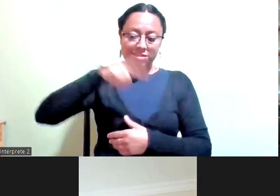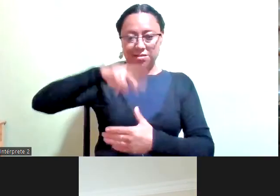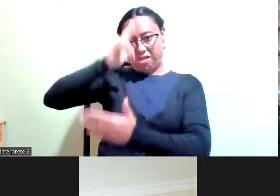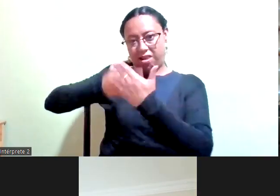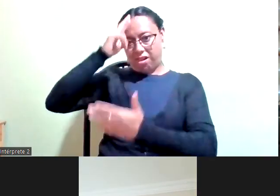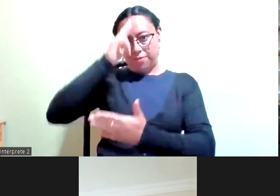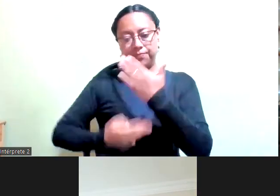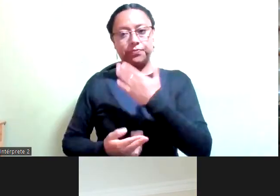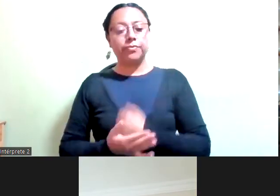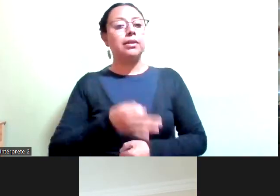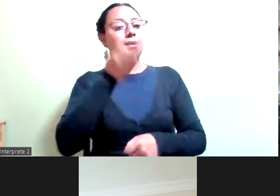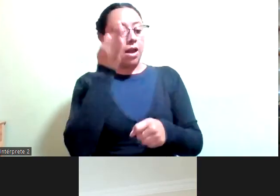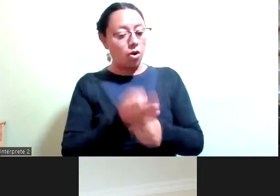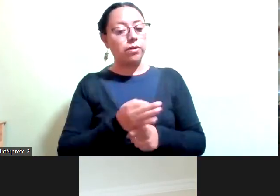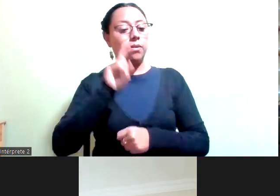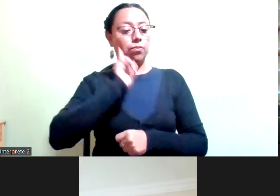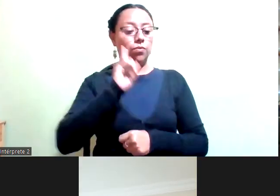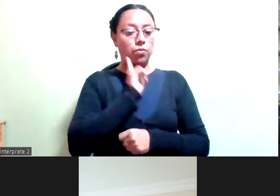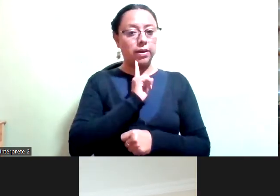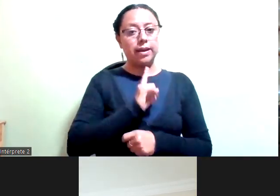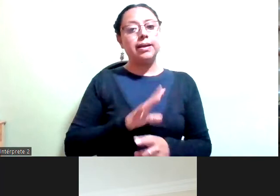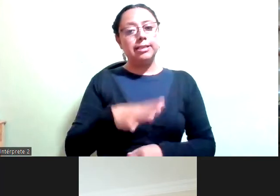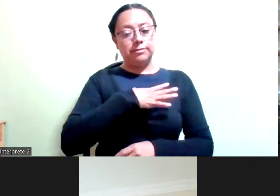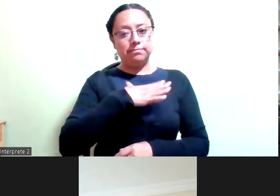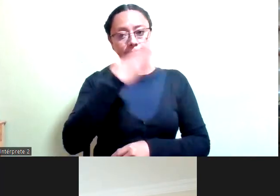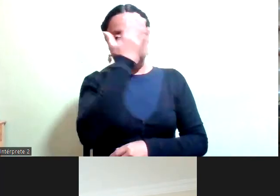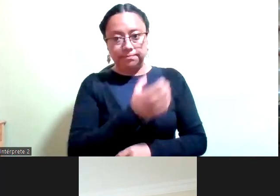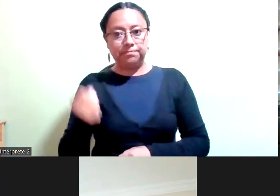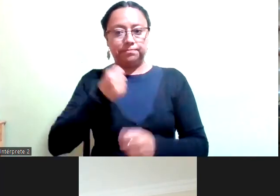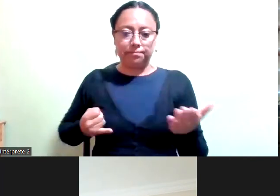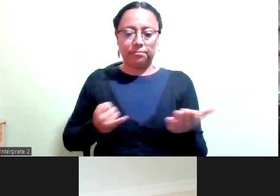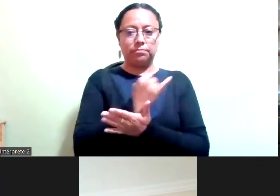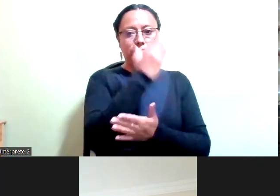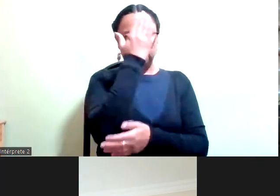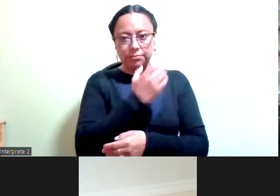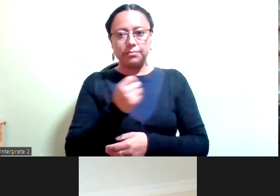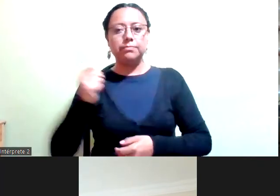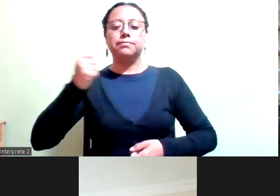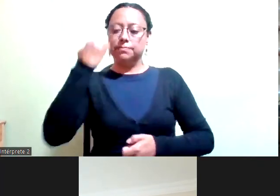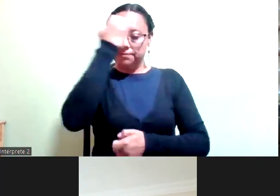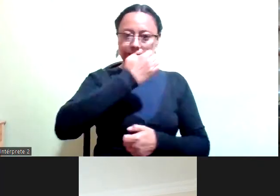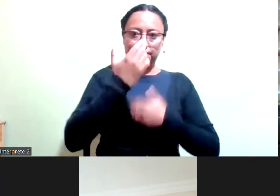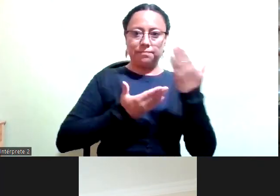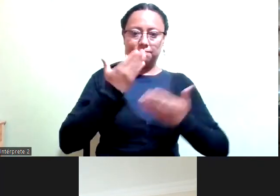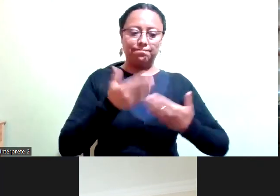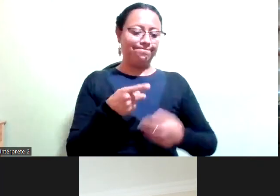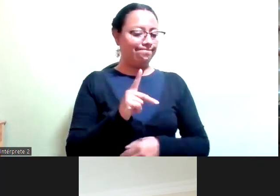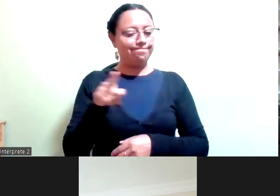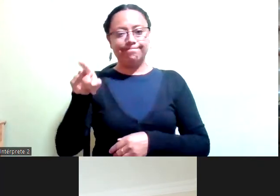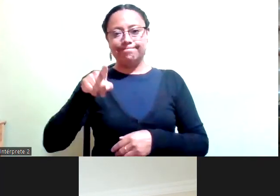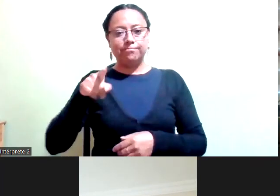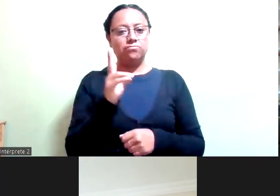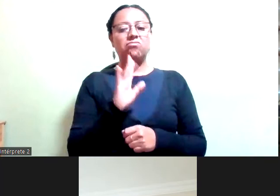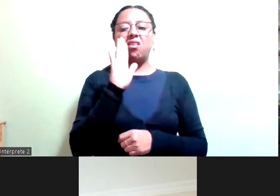mujeres tenemos capacidad de decidir, capacidad de analizar, y usted esté subestimando a